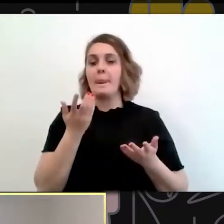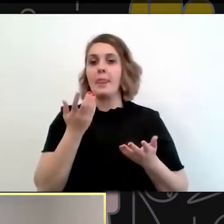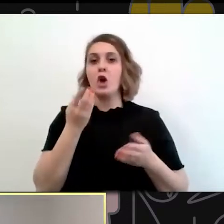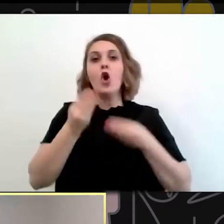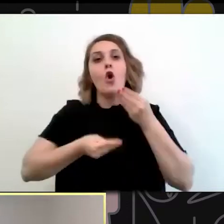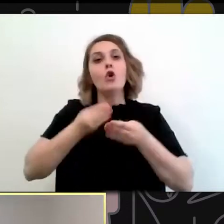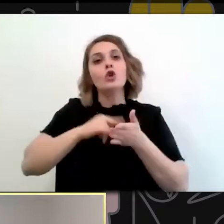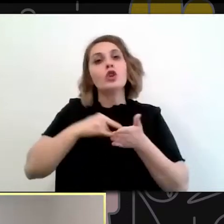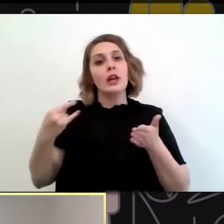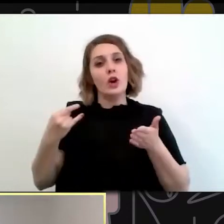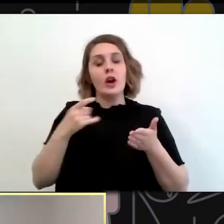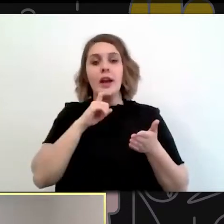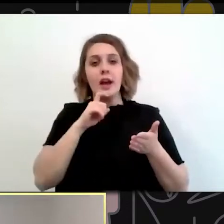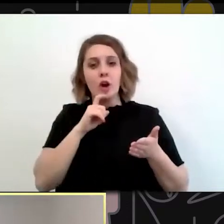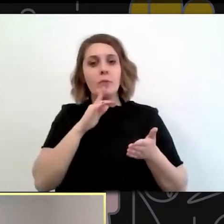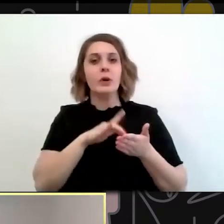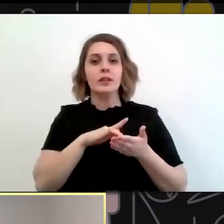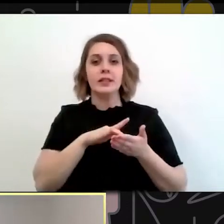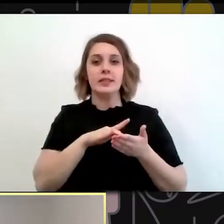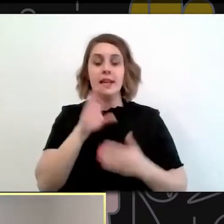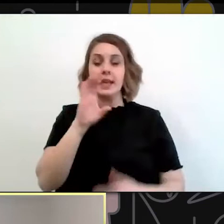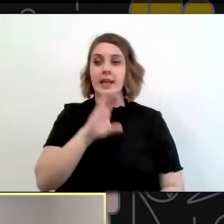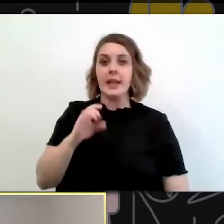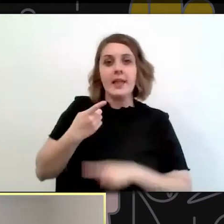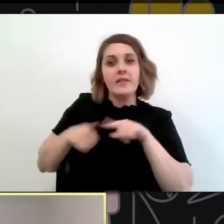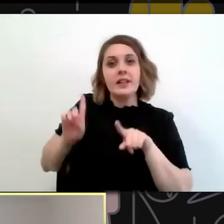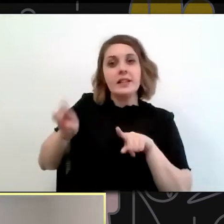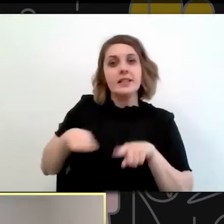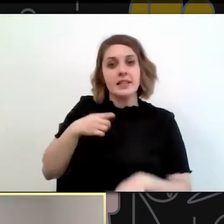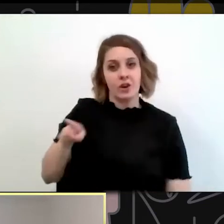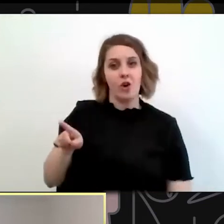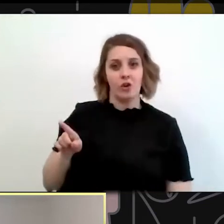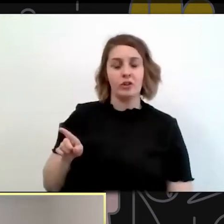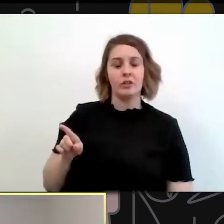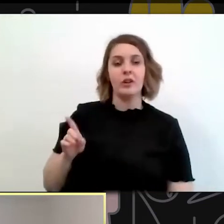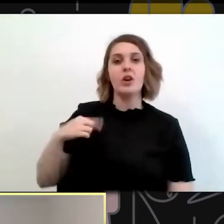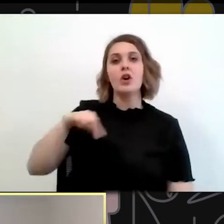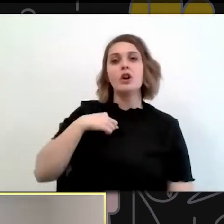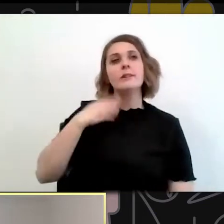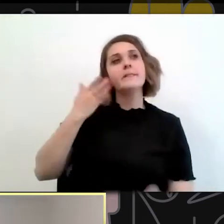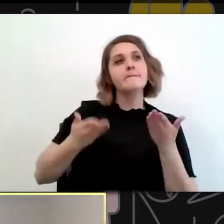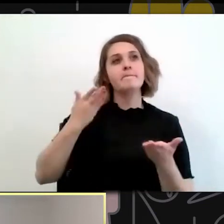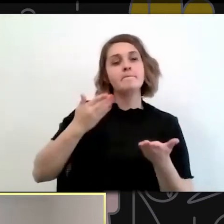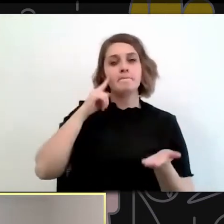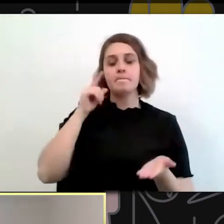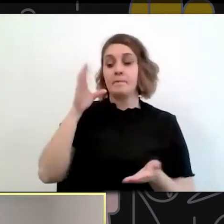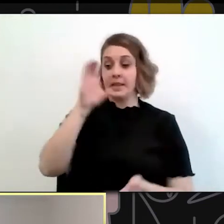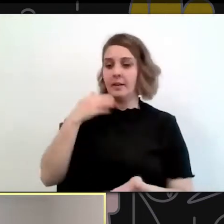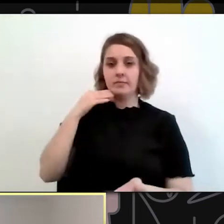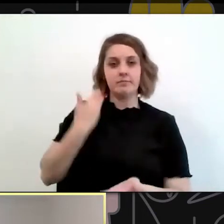la tecnología, si la ciencia es diferente que no. Nosotros lo que hacemos es evaluar todas las evidencias científicas,